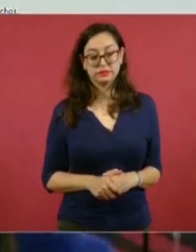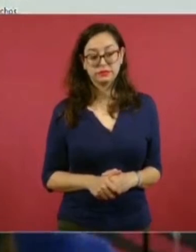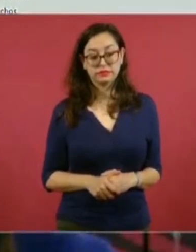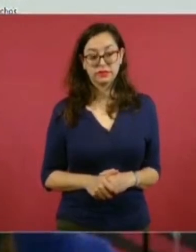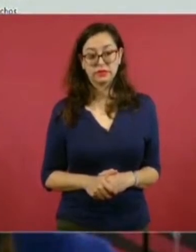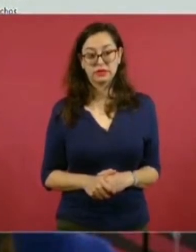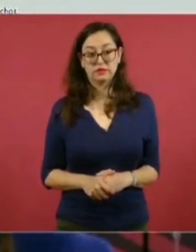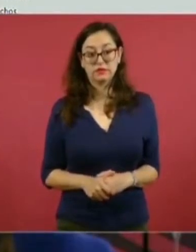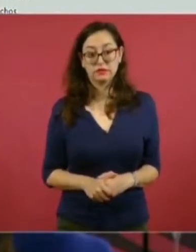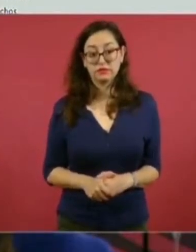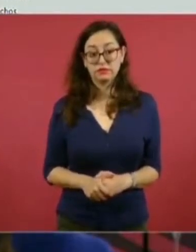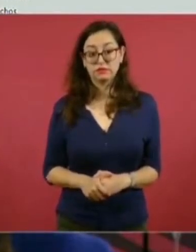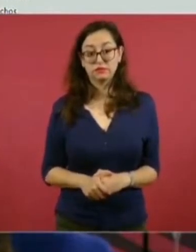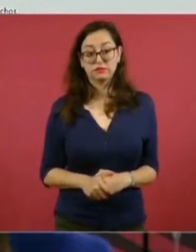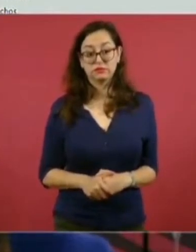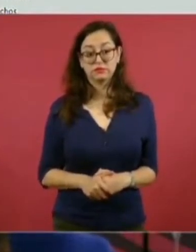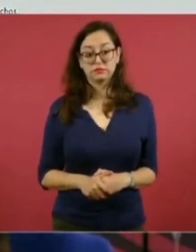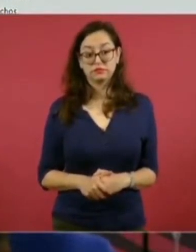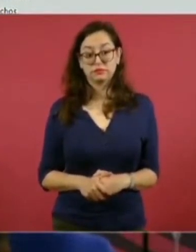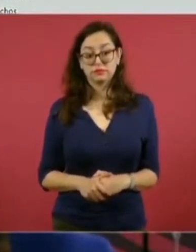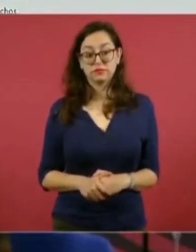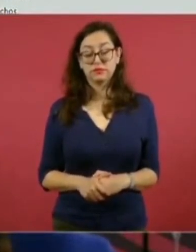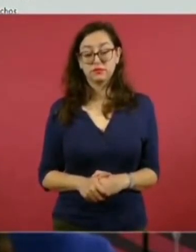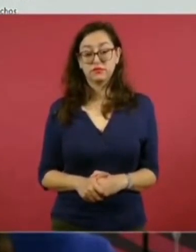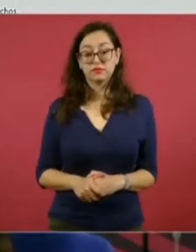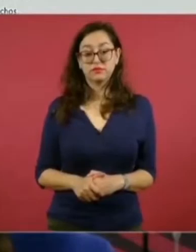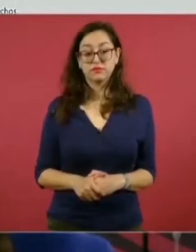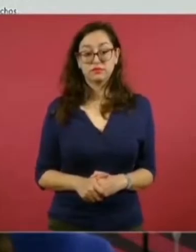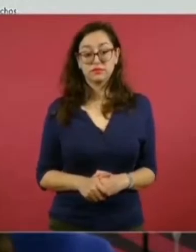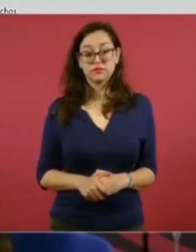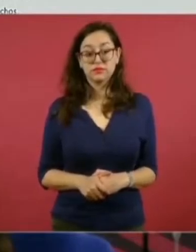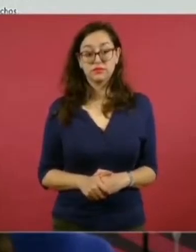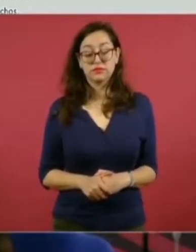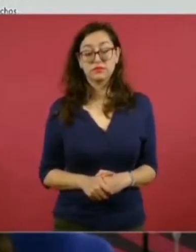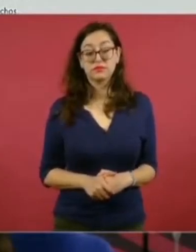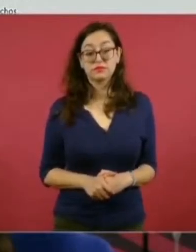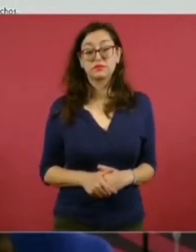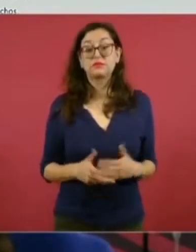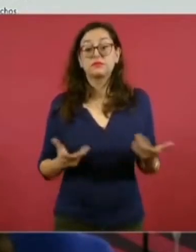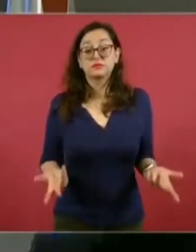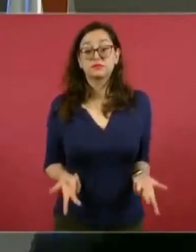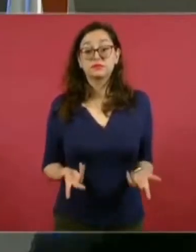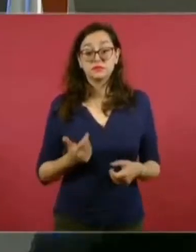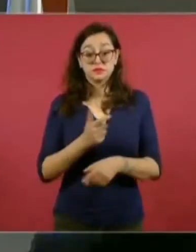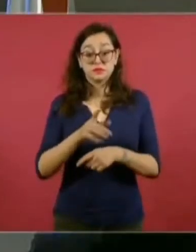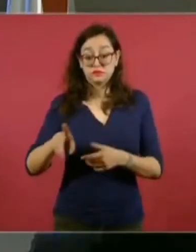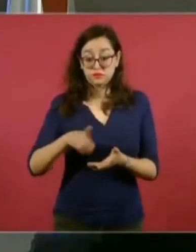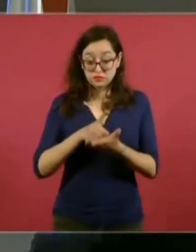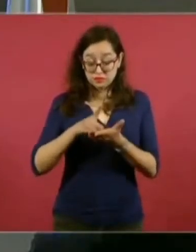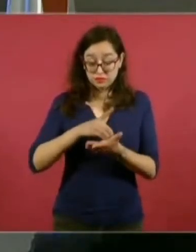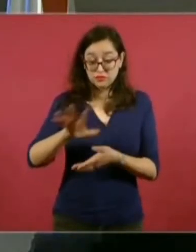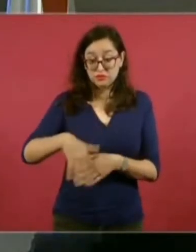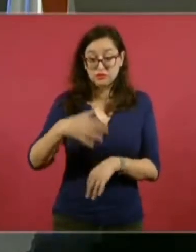de la señora Anabel, la operación para rescatar la droga fue el mismo ejército.